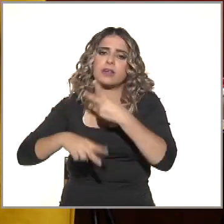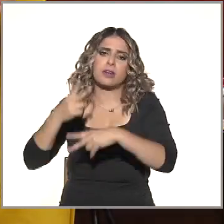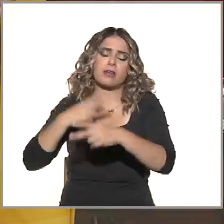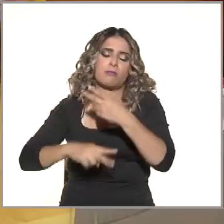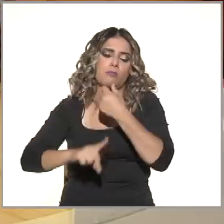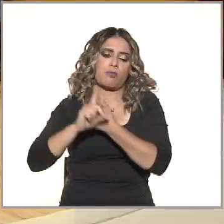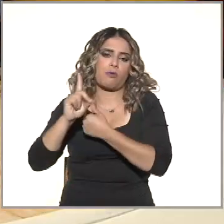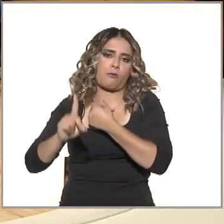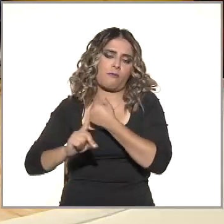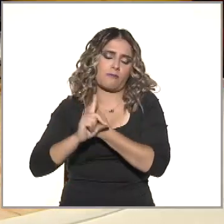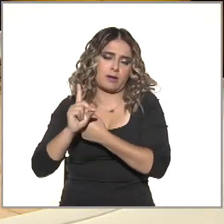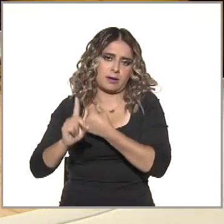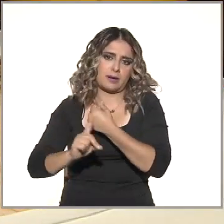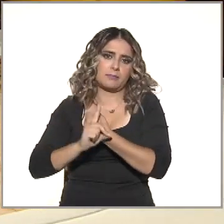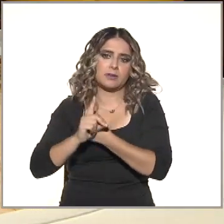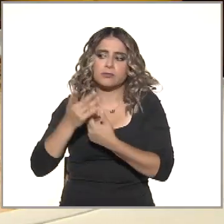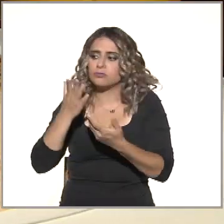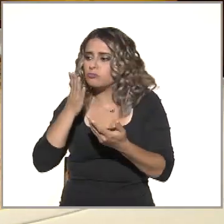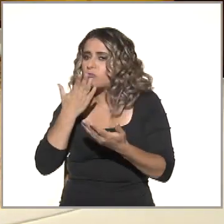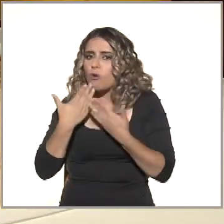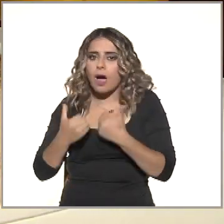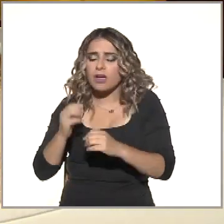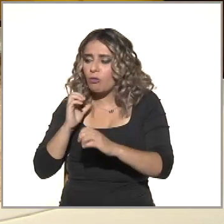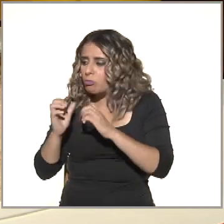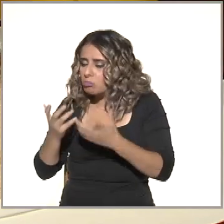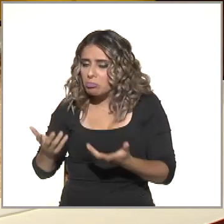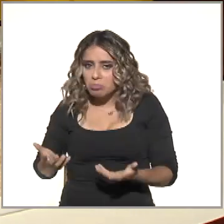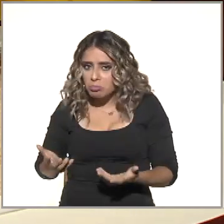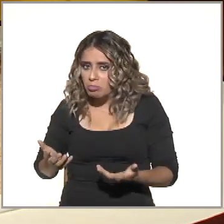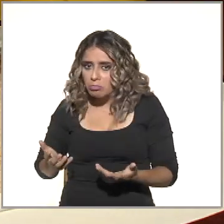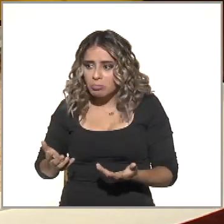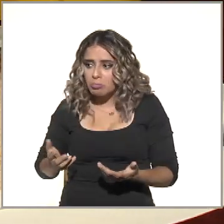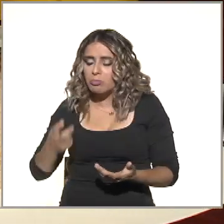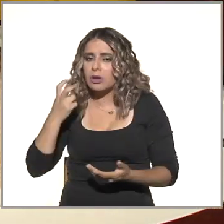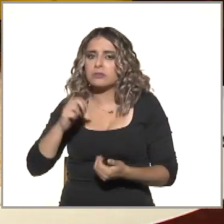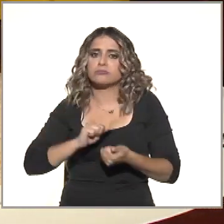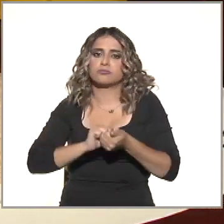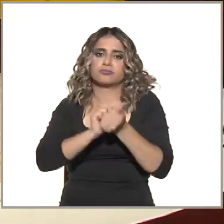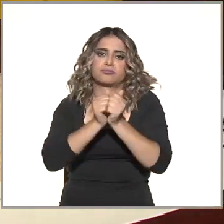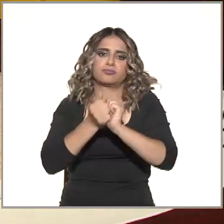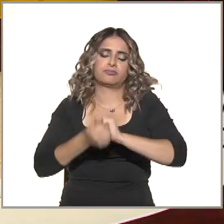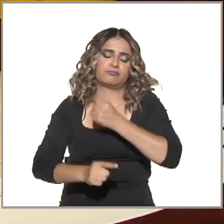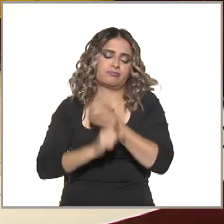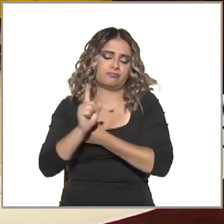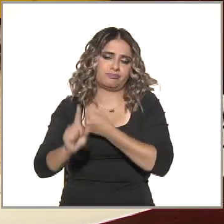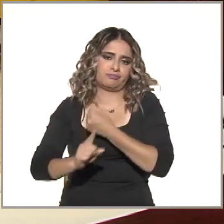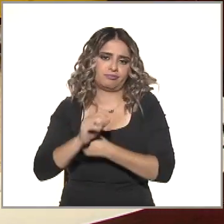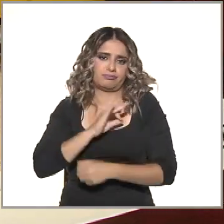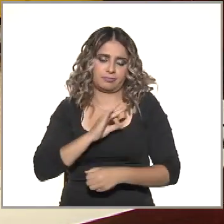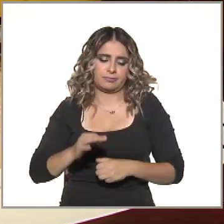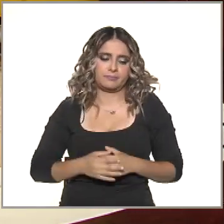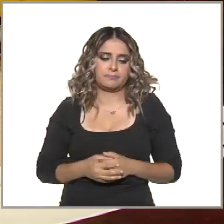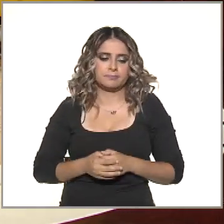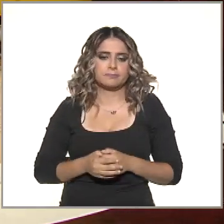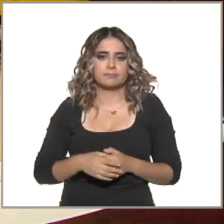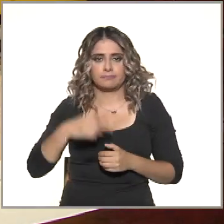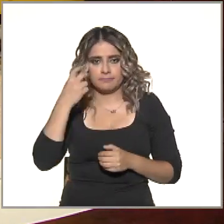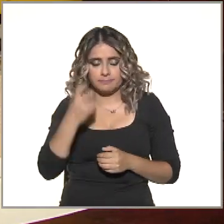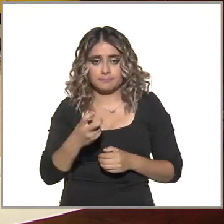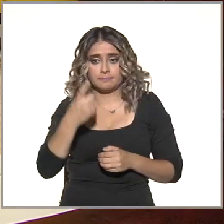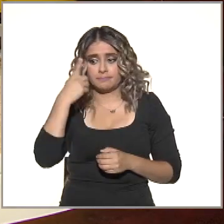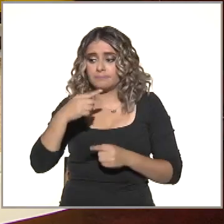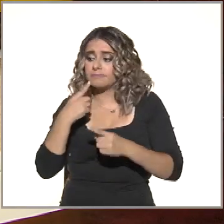hay posibilidad de lenguaje y en ese caso se producen muchísimos conflictos. Yo creo que para entrar